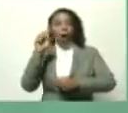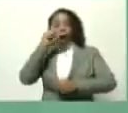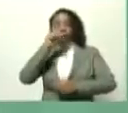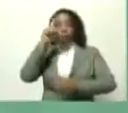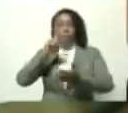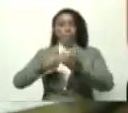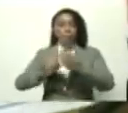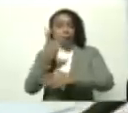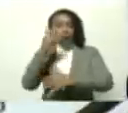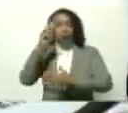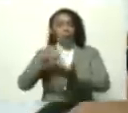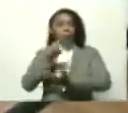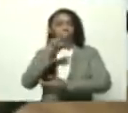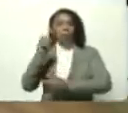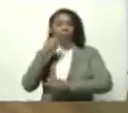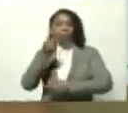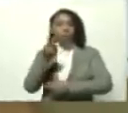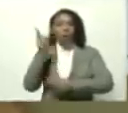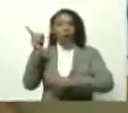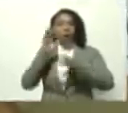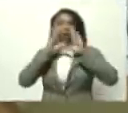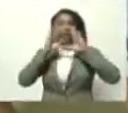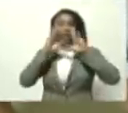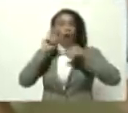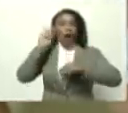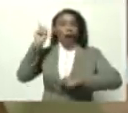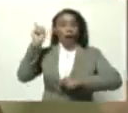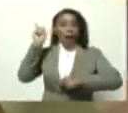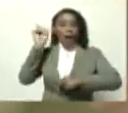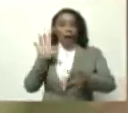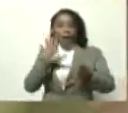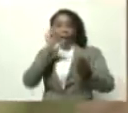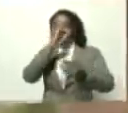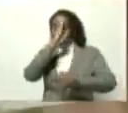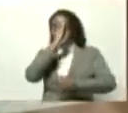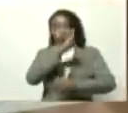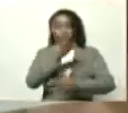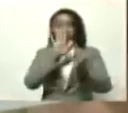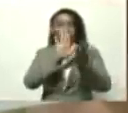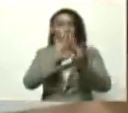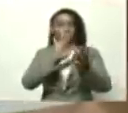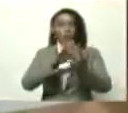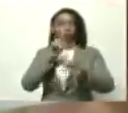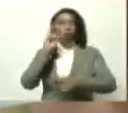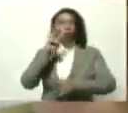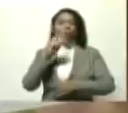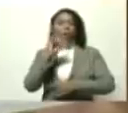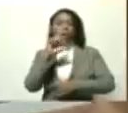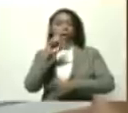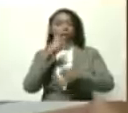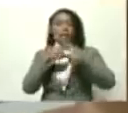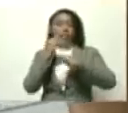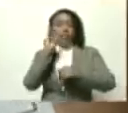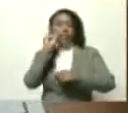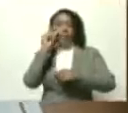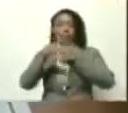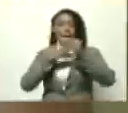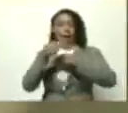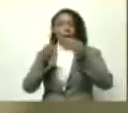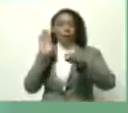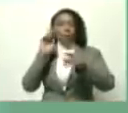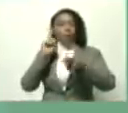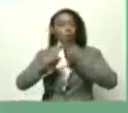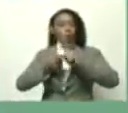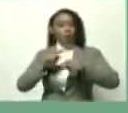2020, confesó que él había sido el enlace para que Wilexis estableciera focos de disturbio